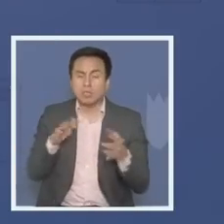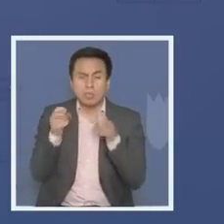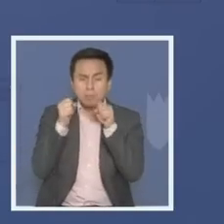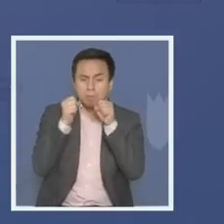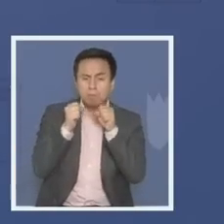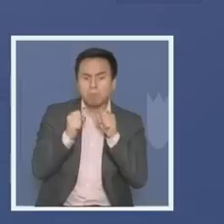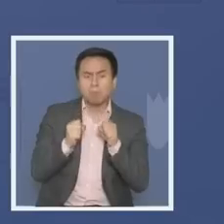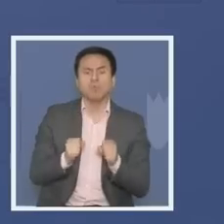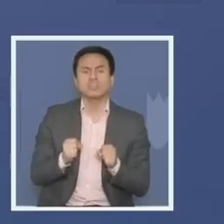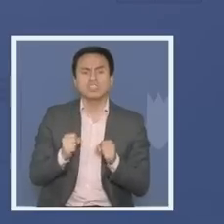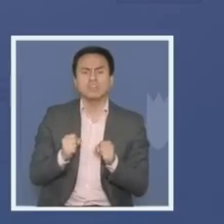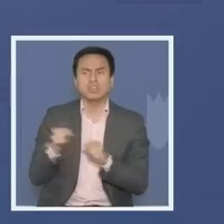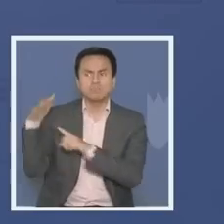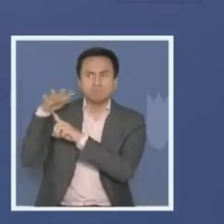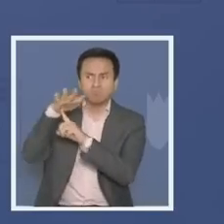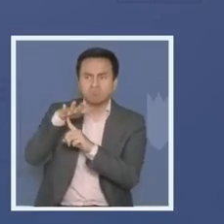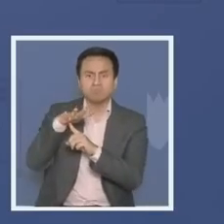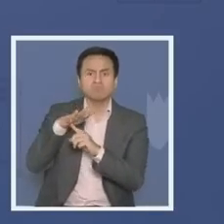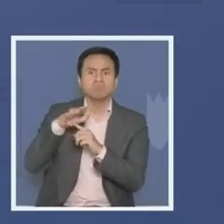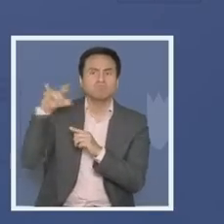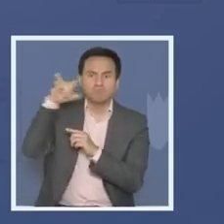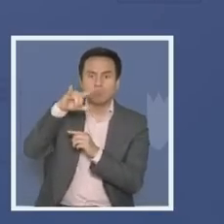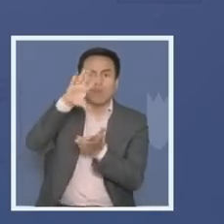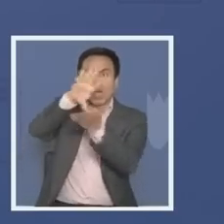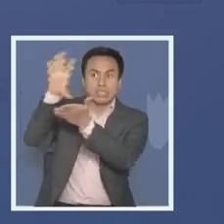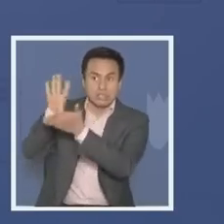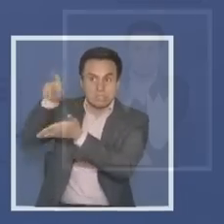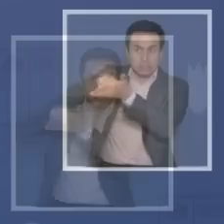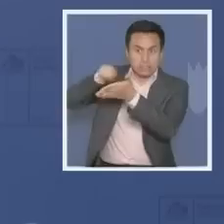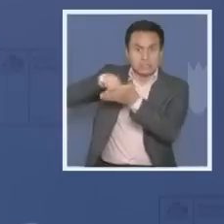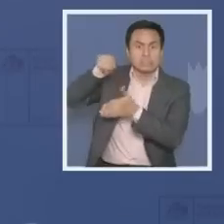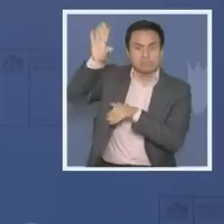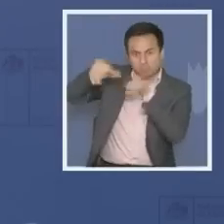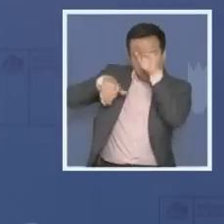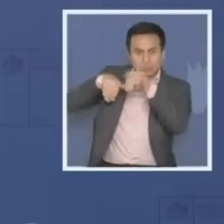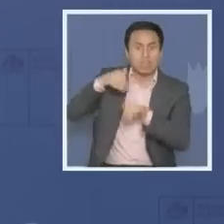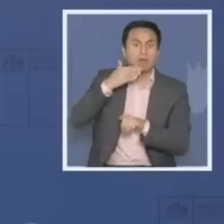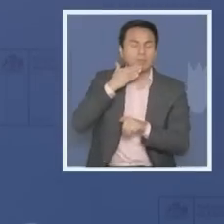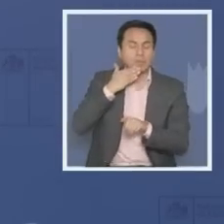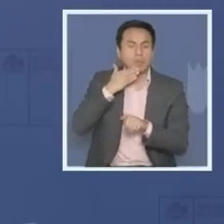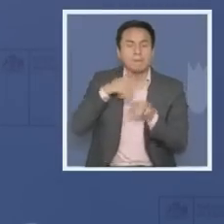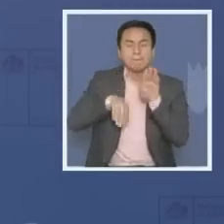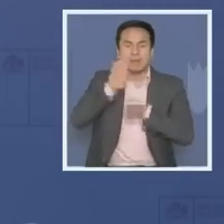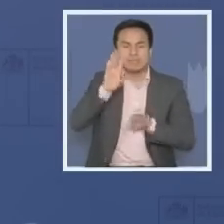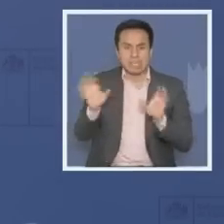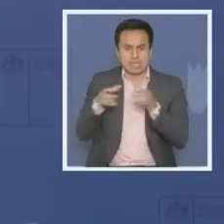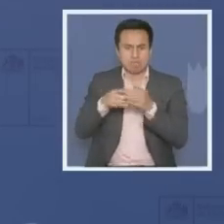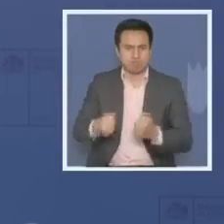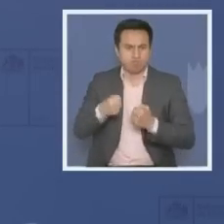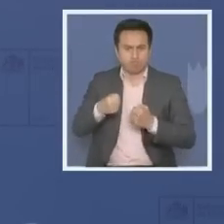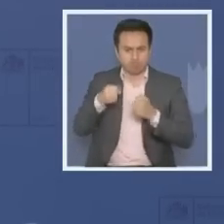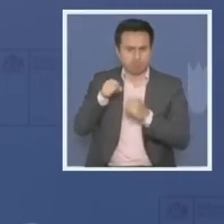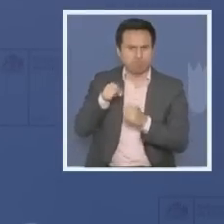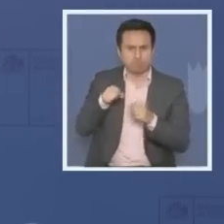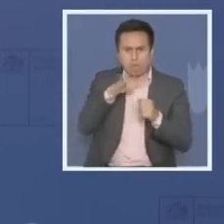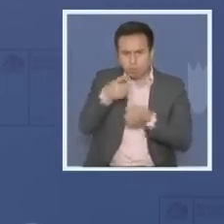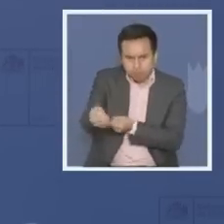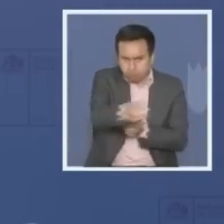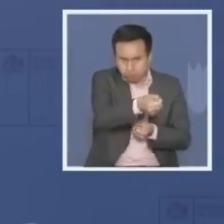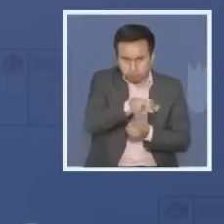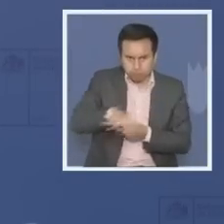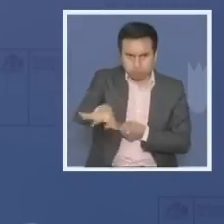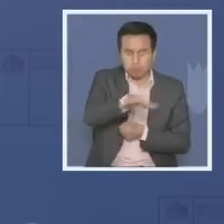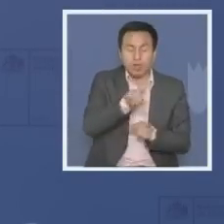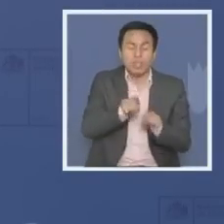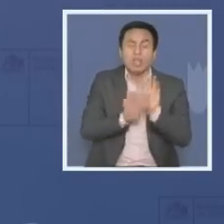posibles, digamos, naves que vengan del mercado internacional que podamos traer también para reforzar los equipos que tenemos y sobre todo como